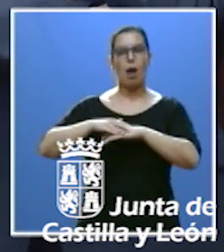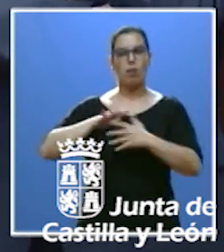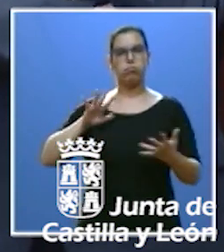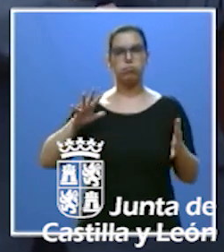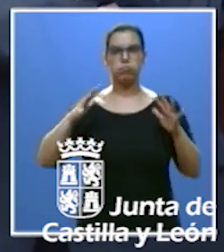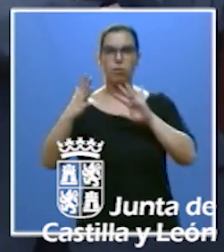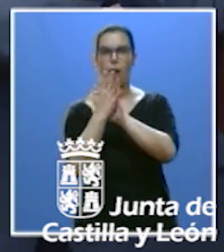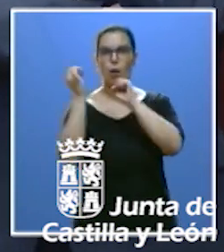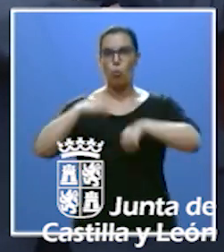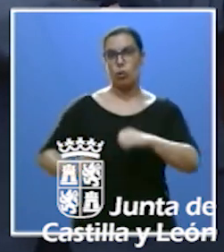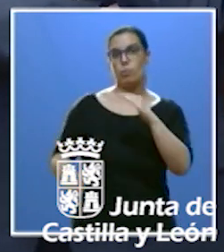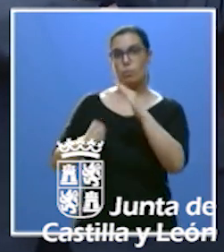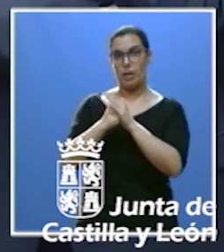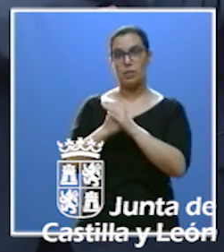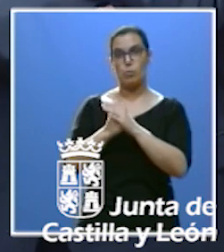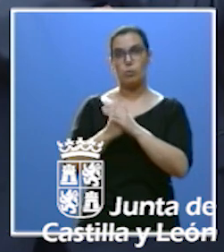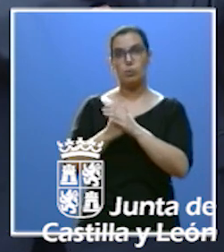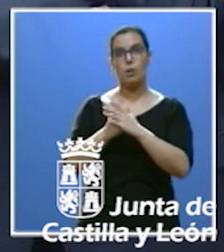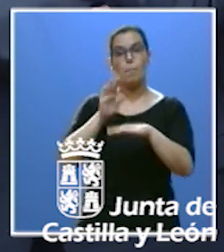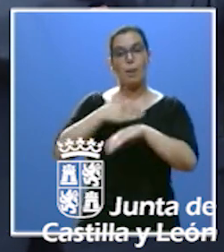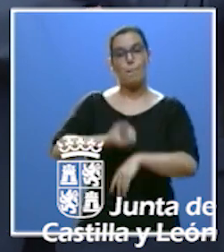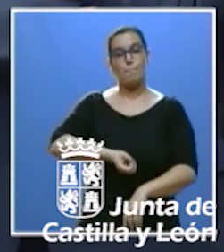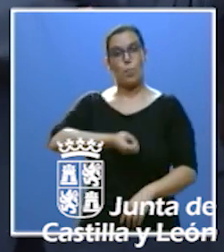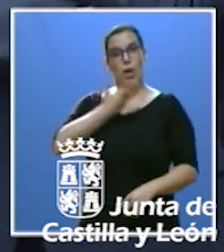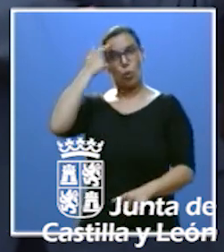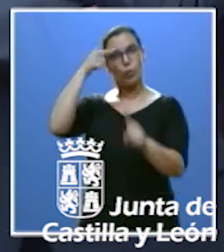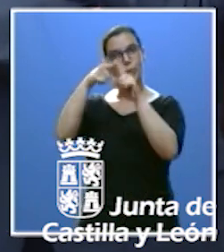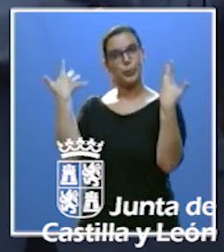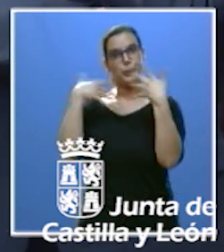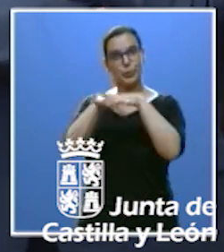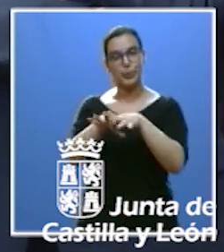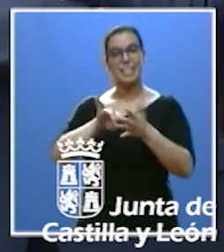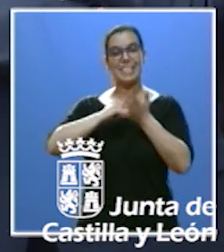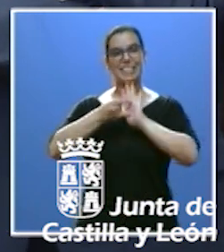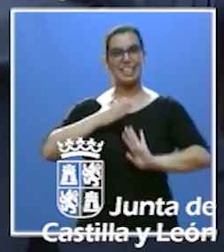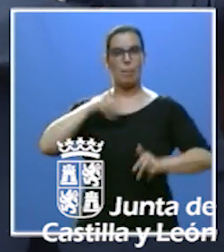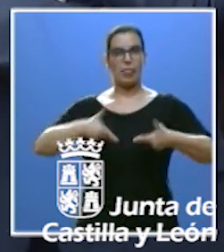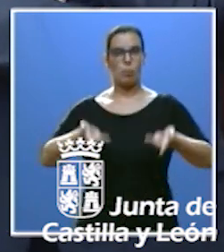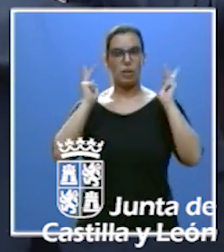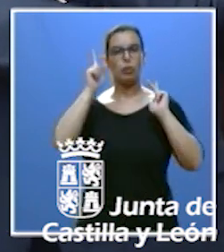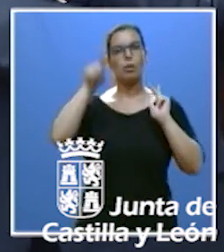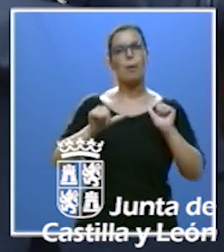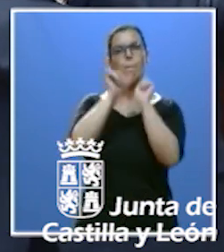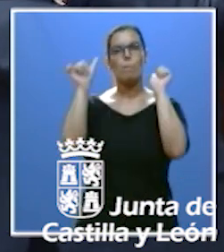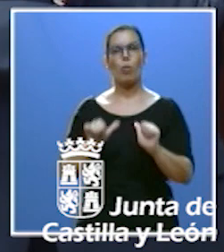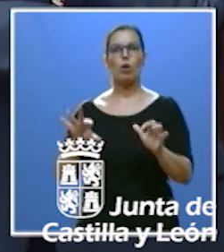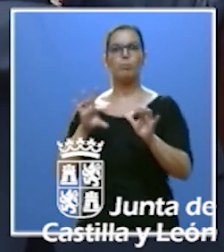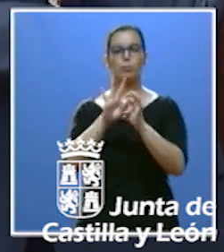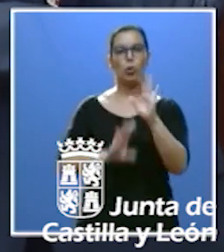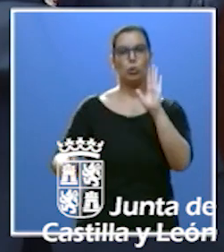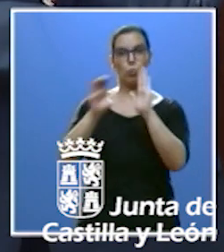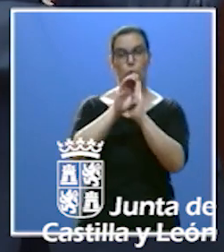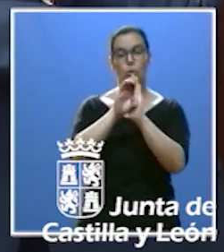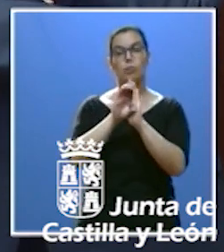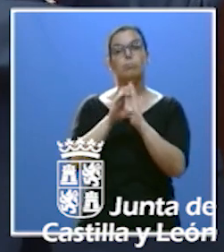amplios posibles que refuercen la vocación integradora de nuestro sistema democrático y de nuestro modelo constitucional.